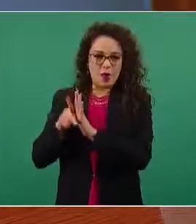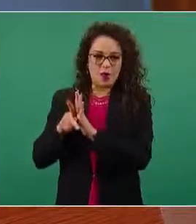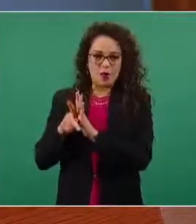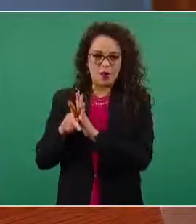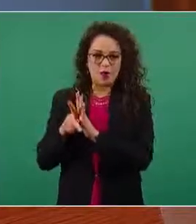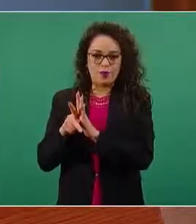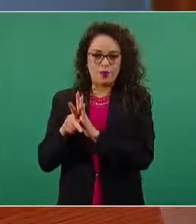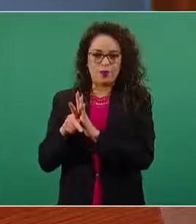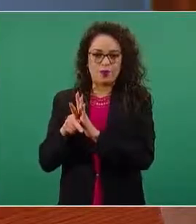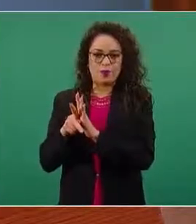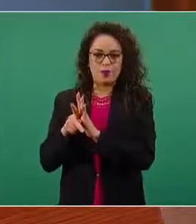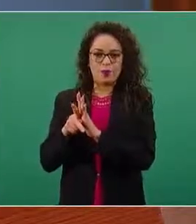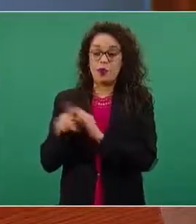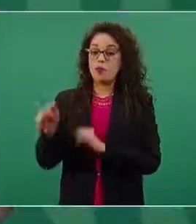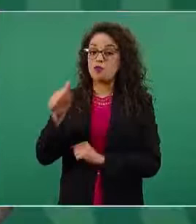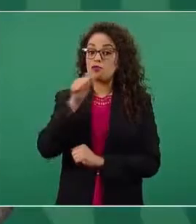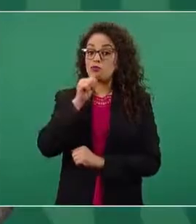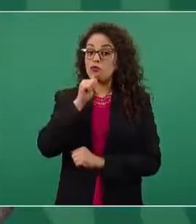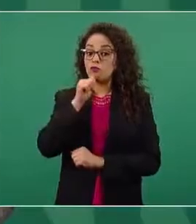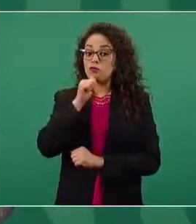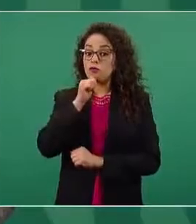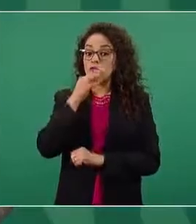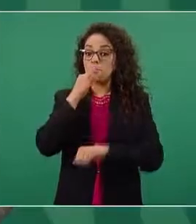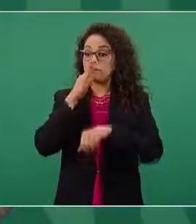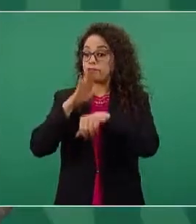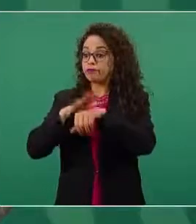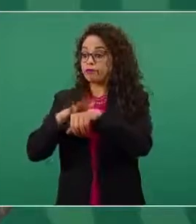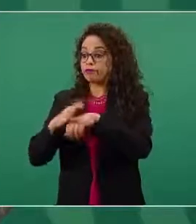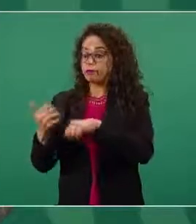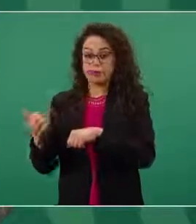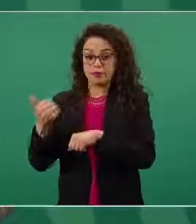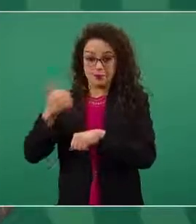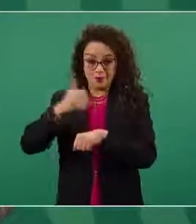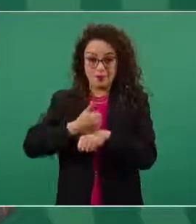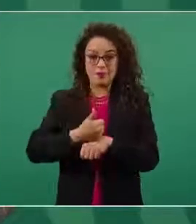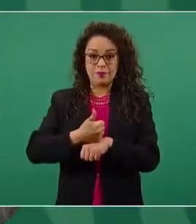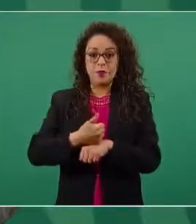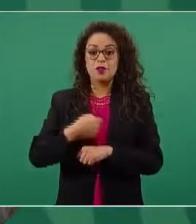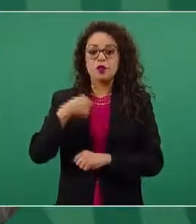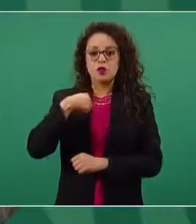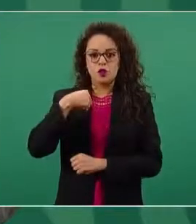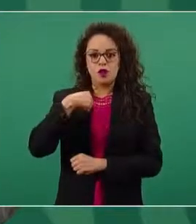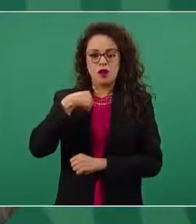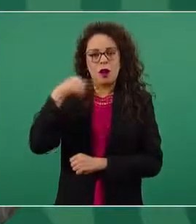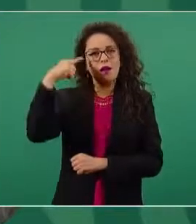Y antes de que los nombraran, yo pronostiqué